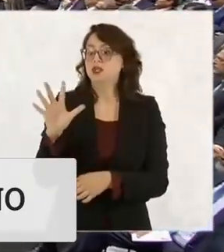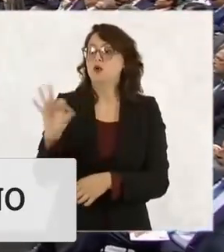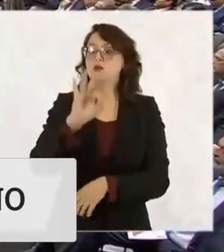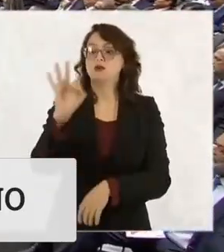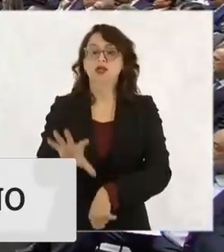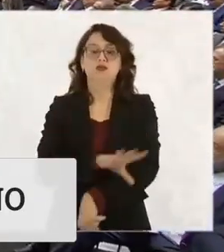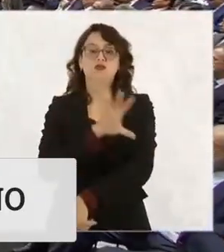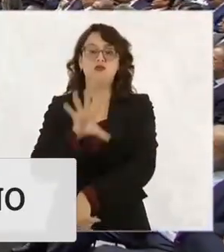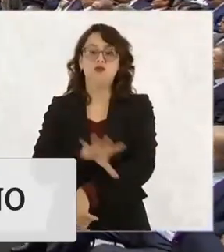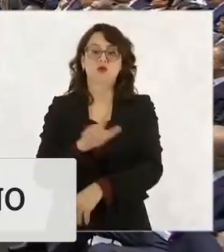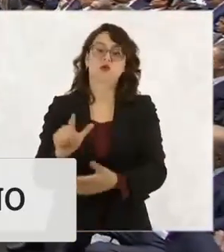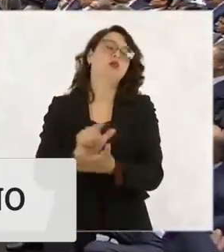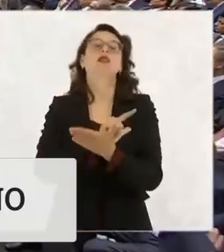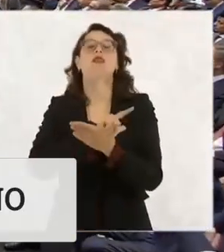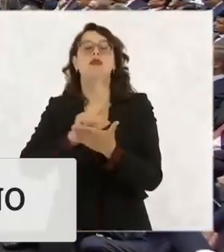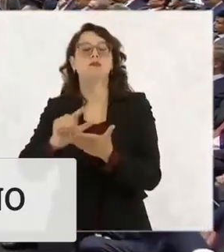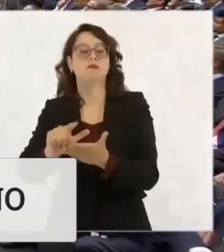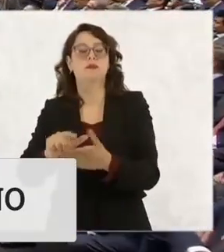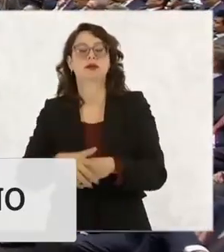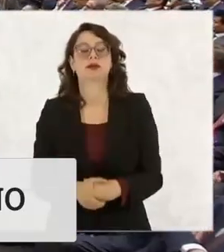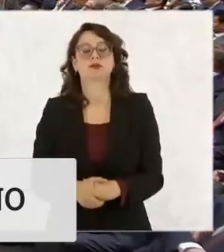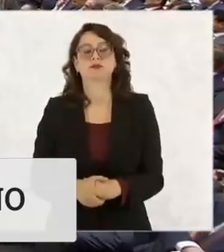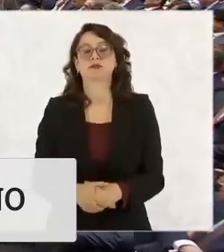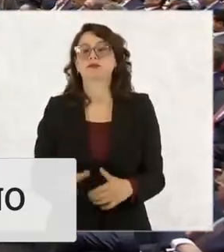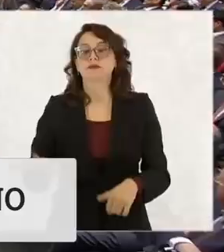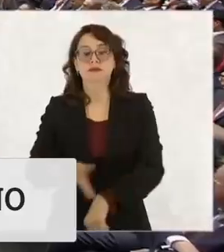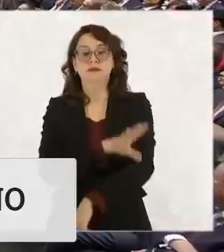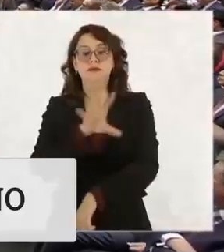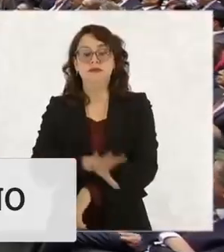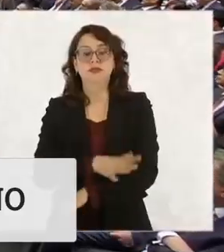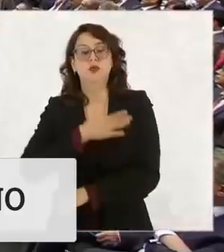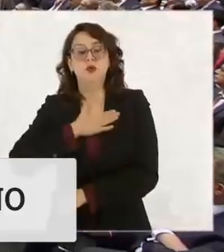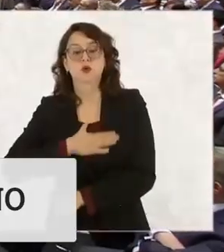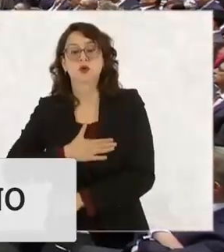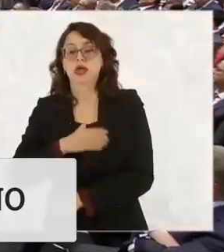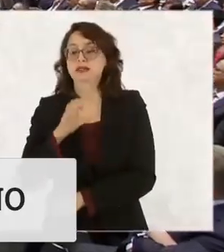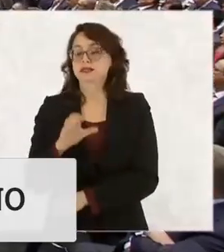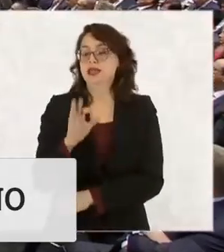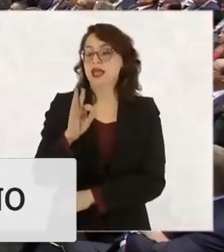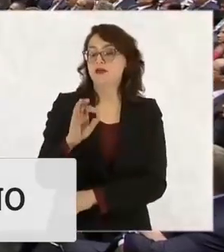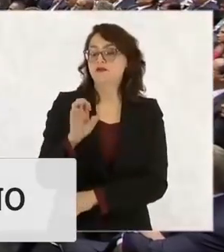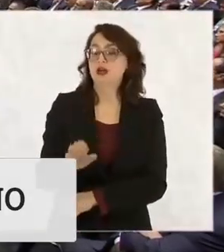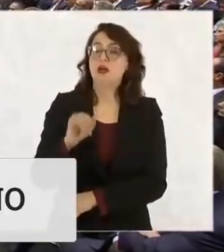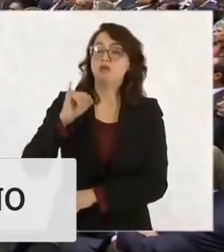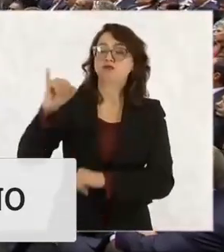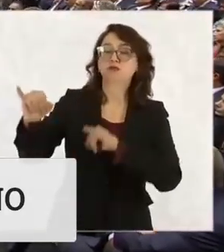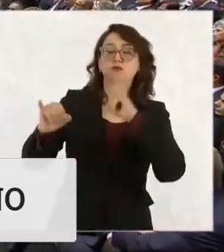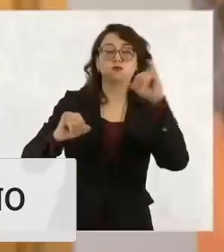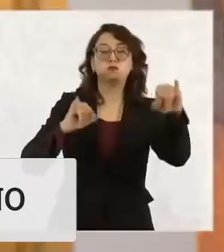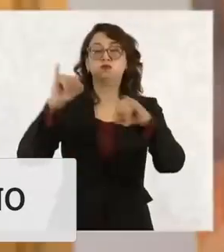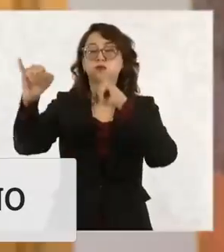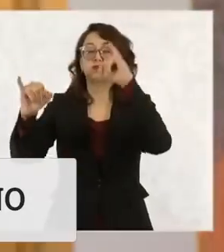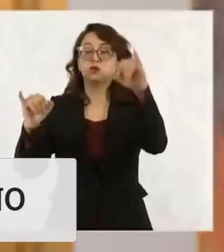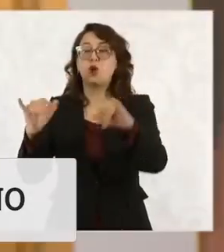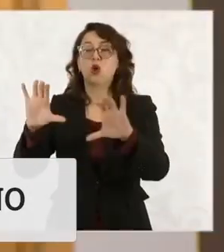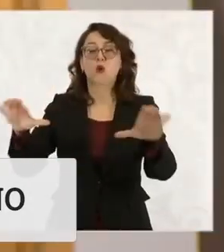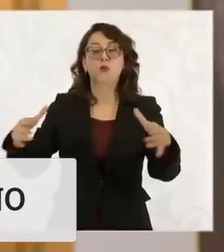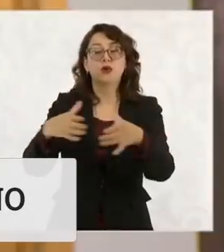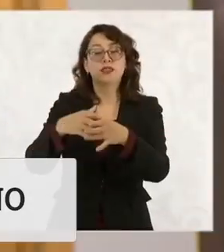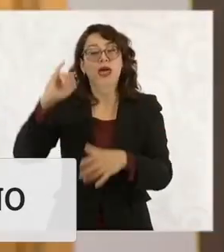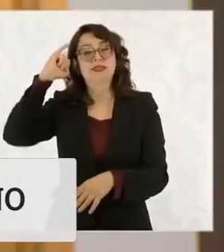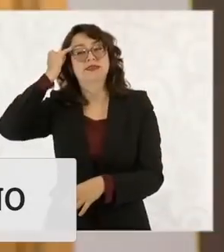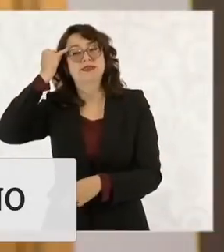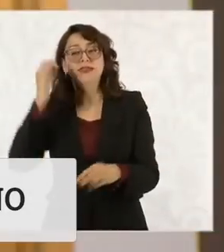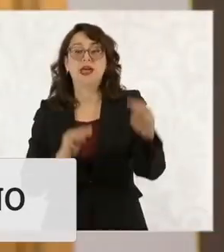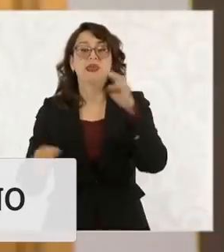renovable. Para garantizar la justicia energética, CFE electrifica comunidades indígenas de la Sierra de Durango